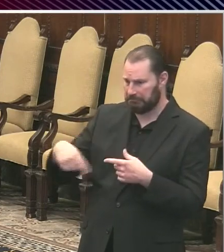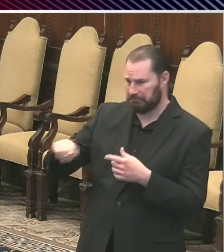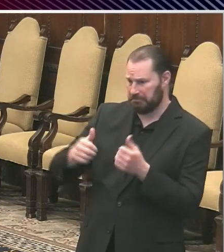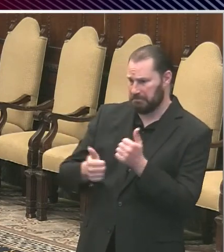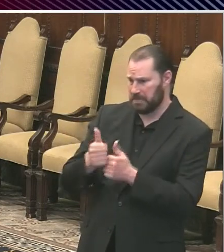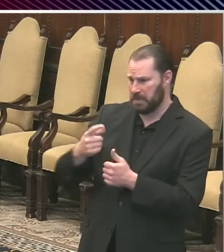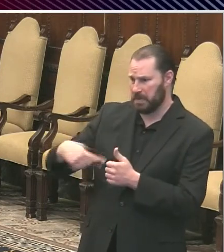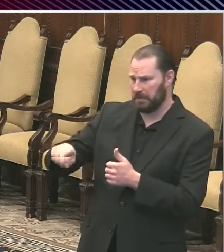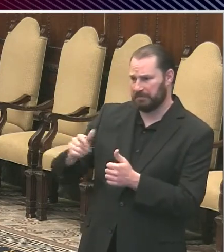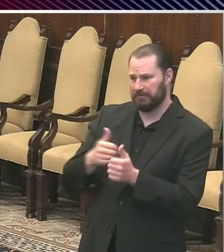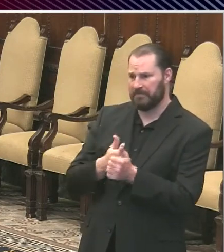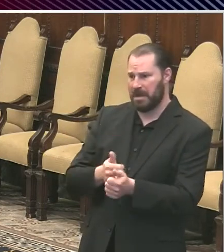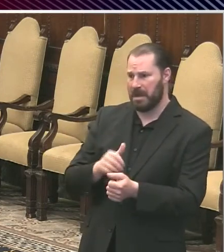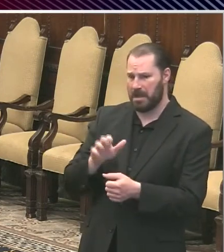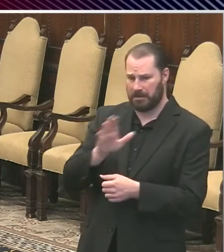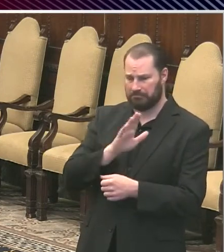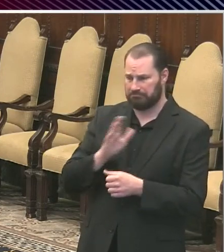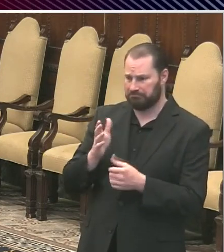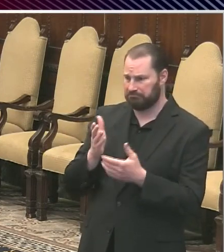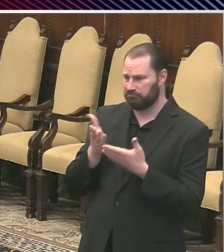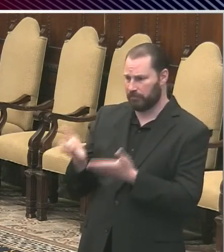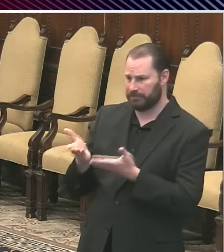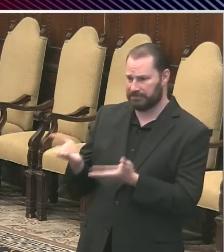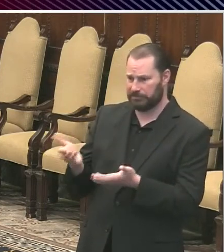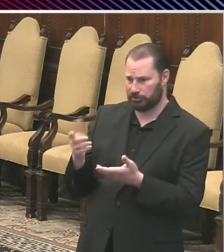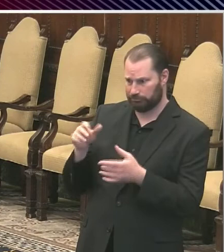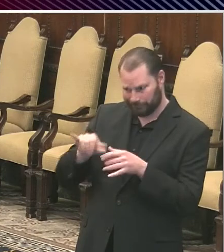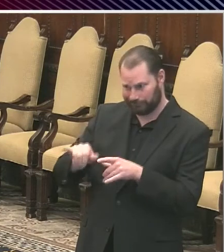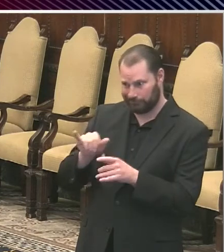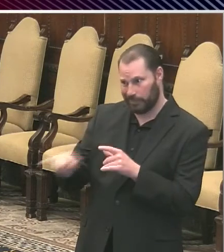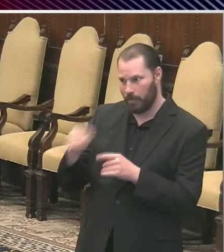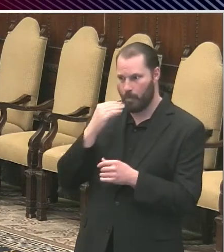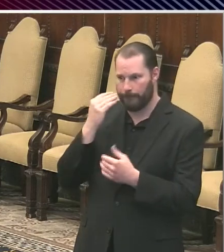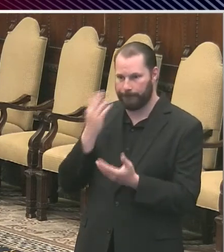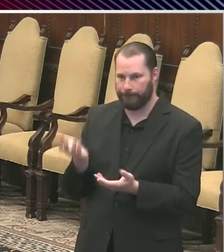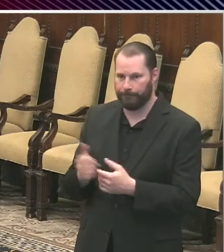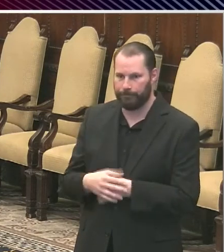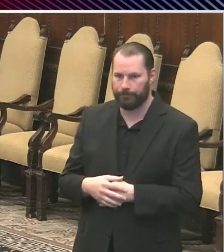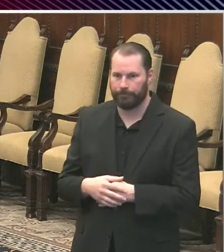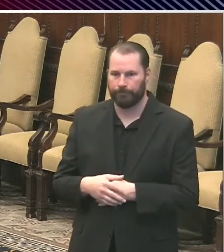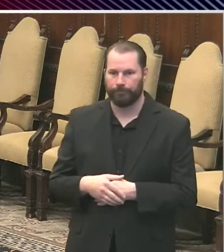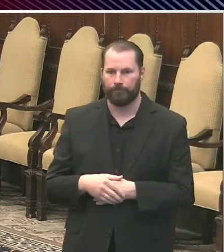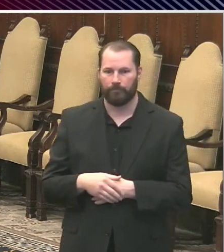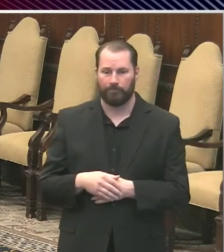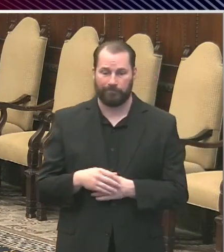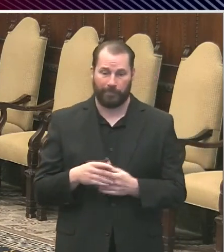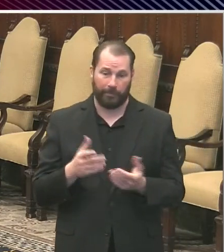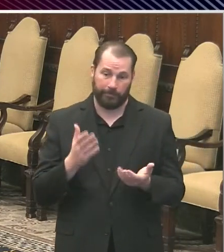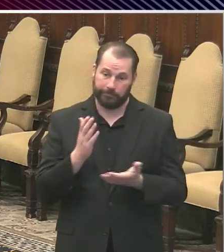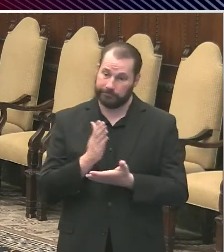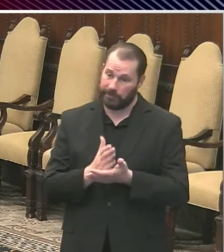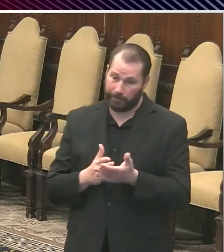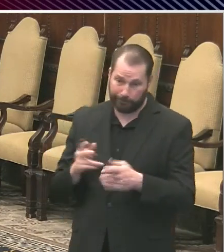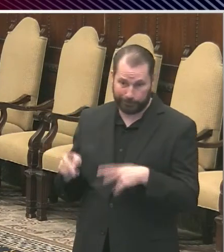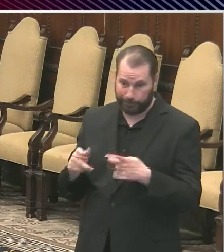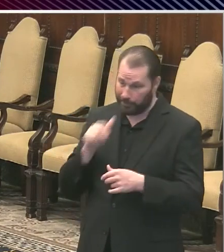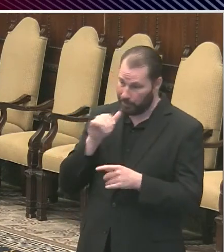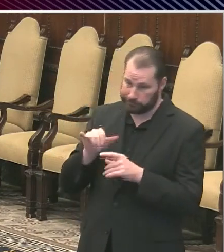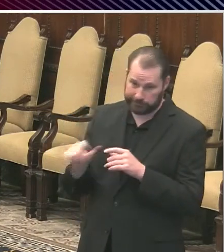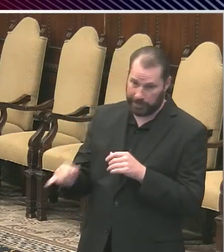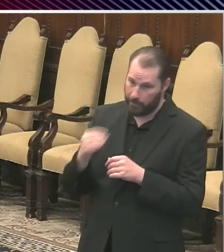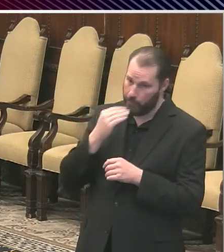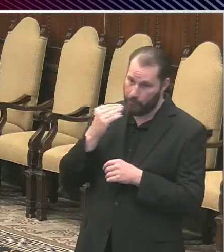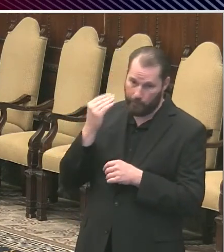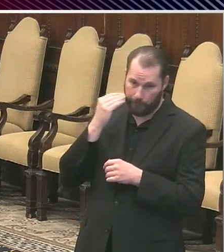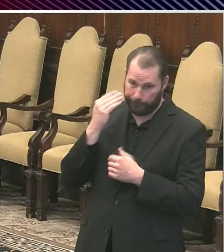essential errands. A small percentage aren't, and we encourage those who aren't to follow the recommendations. No hay una manera